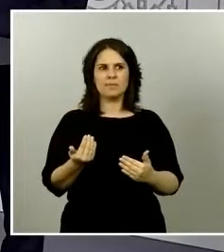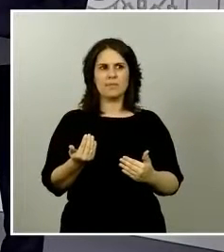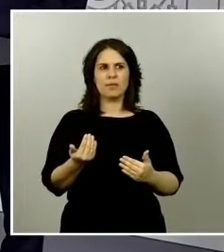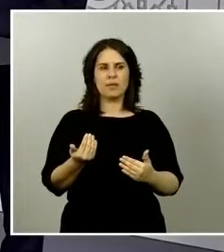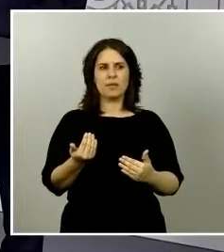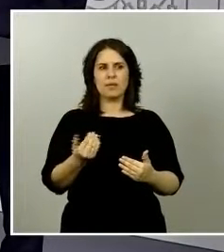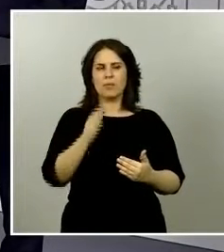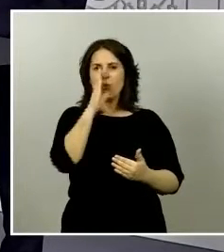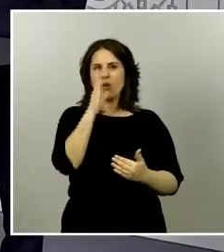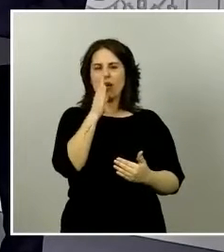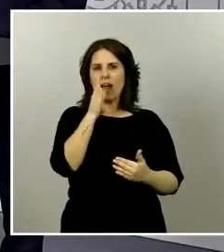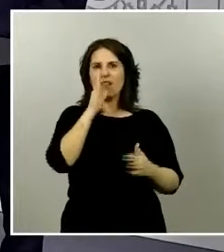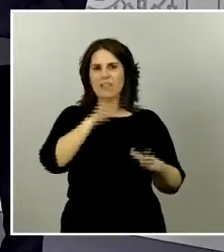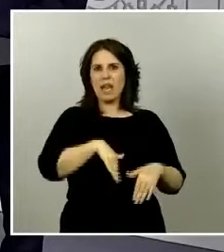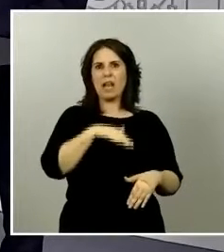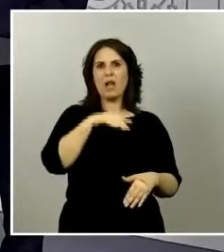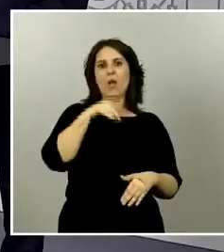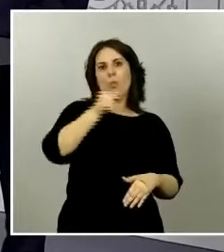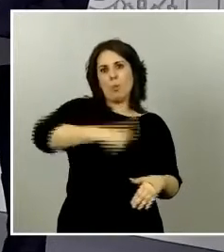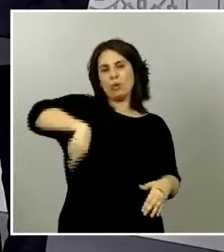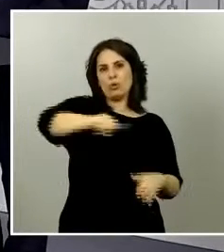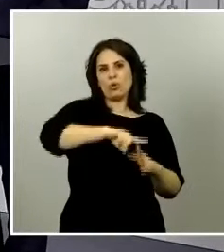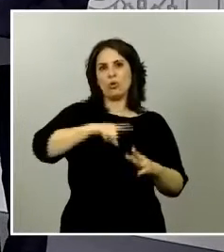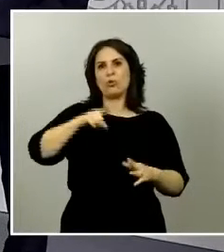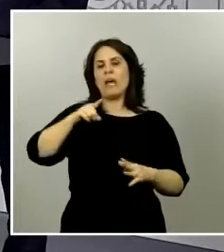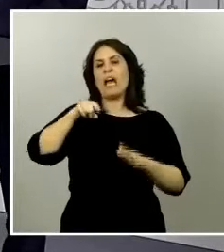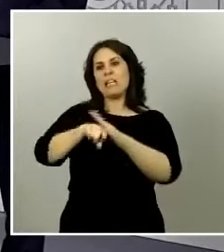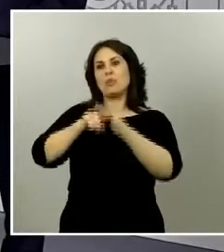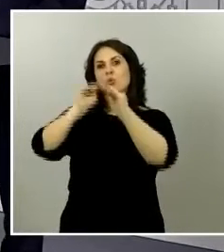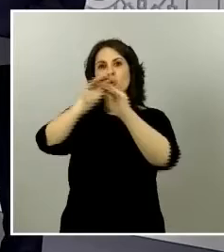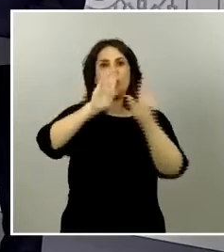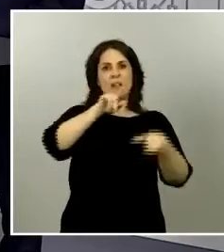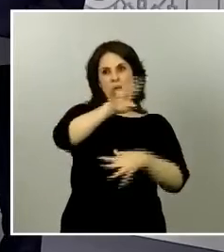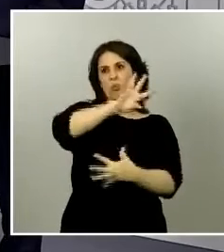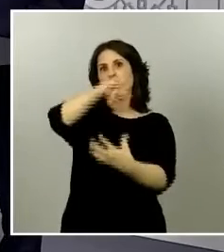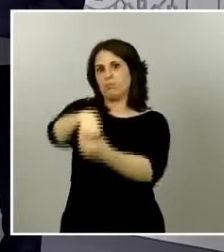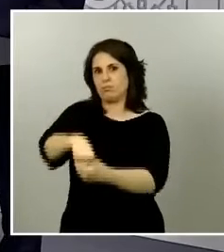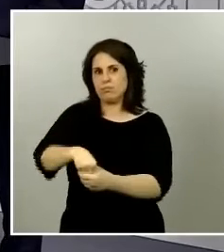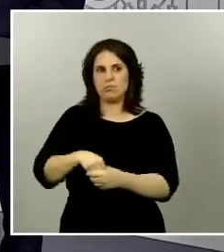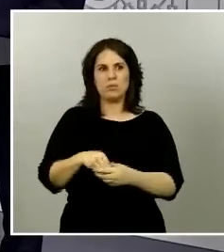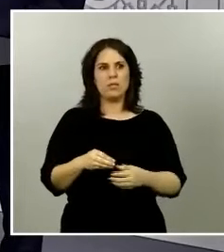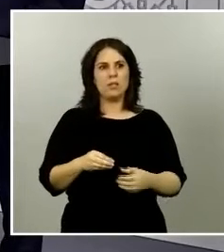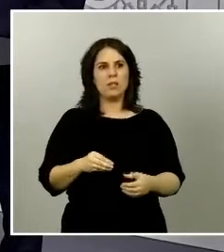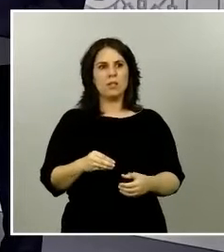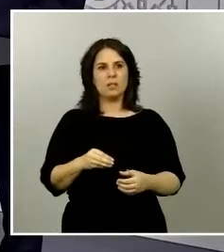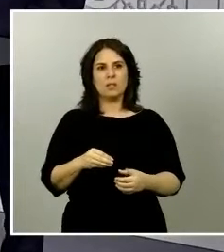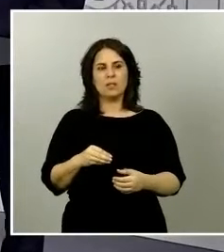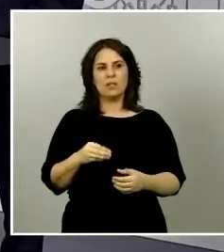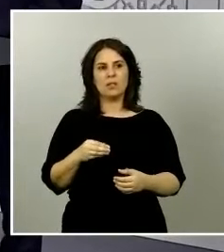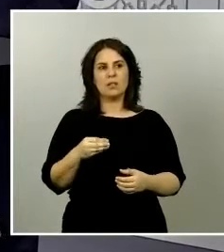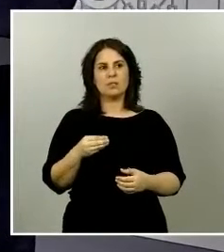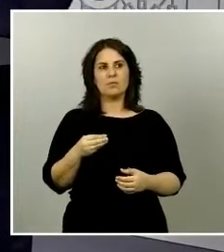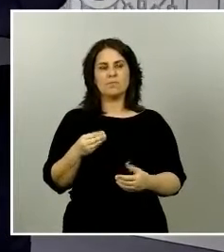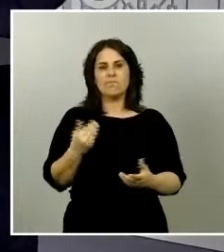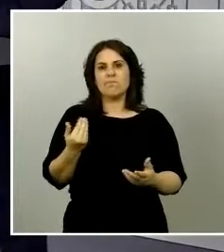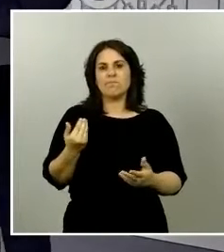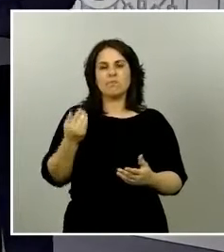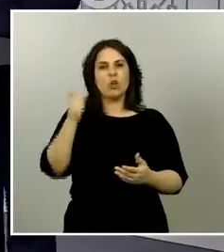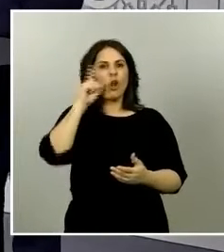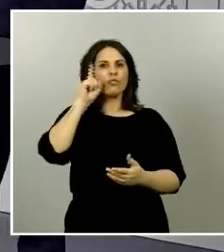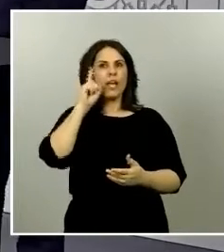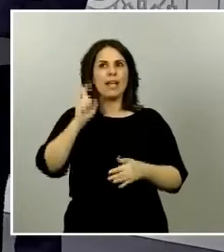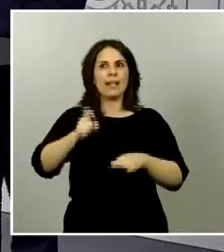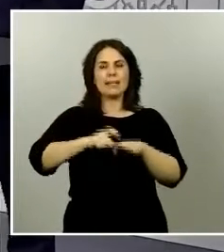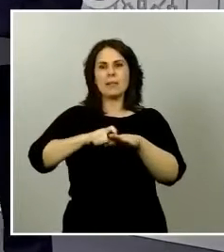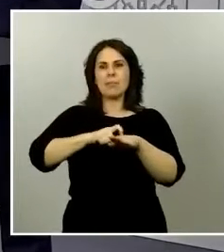igualdad, bueno, pues de alguna forma estaríamos, se estaría interviniendo en esa forma que tuvieron de gestionar antes de esta crisis, y no